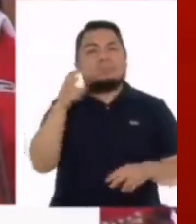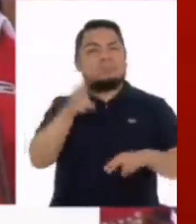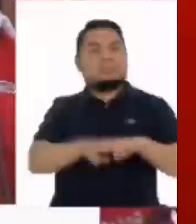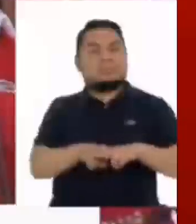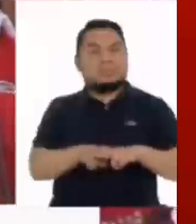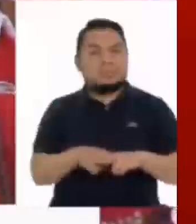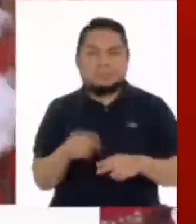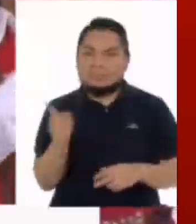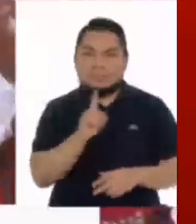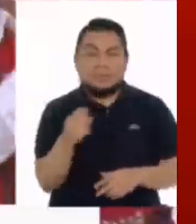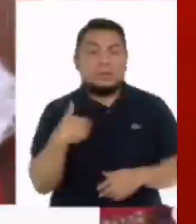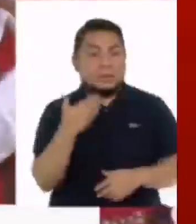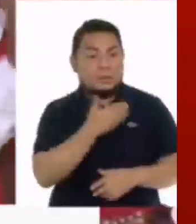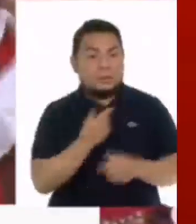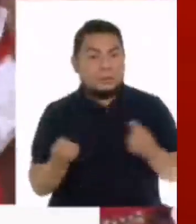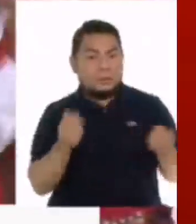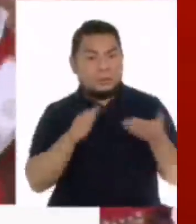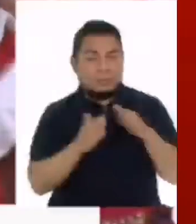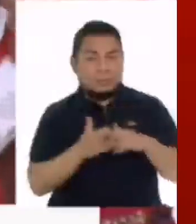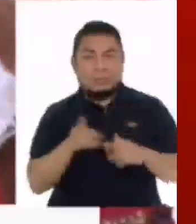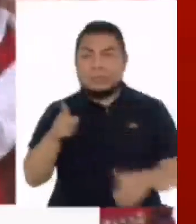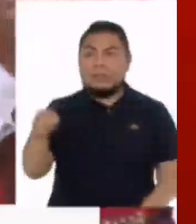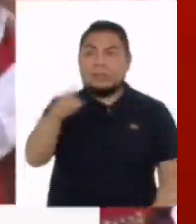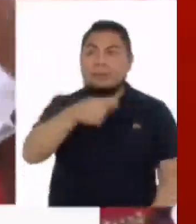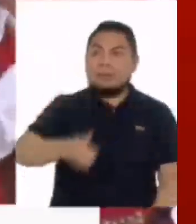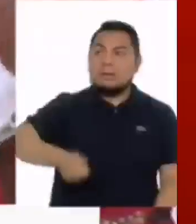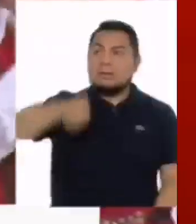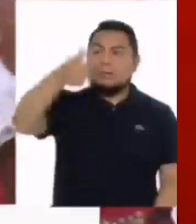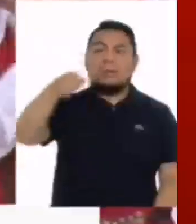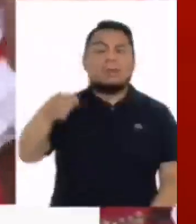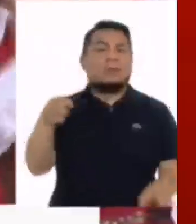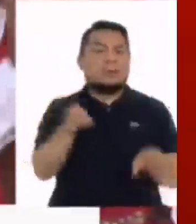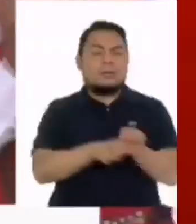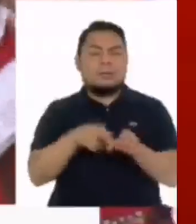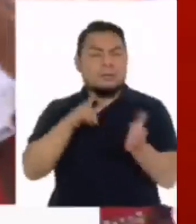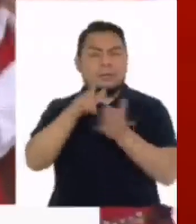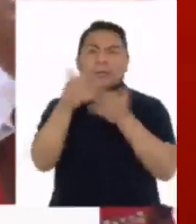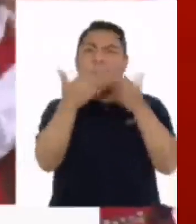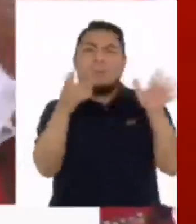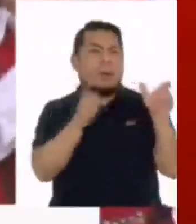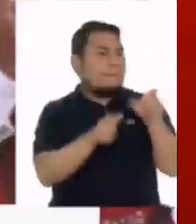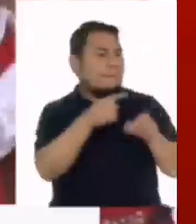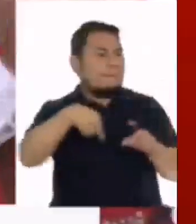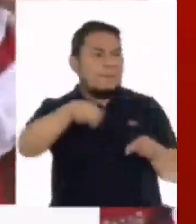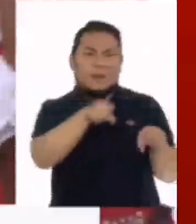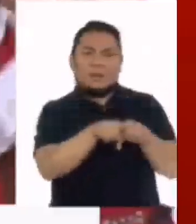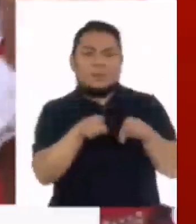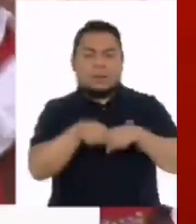Un gobierno del pueblo, los funcionarios viajarán como cualquier ciudadano de la patria.